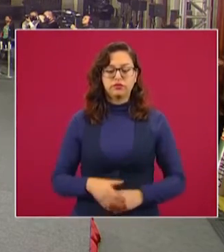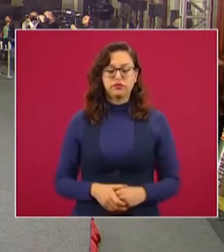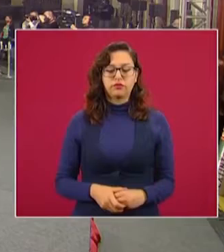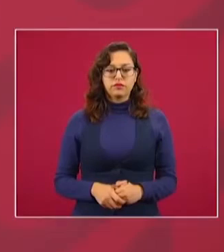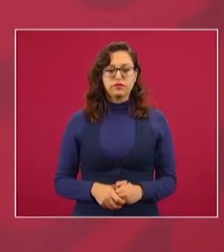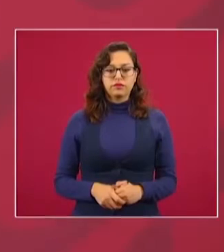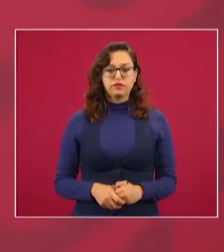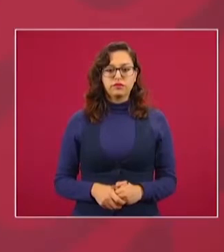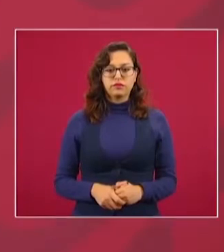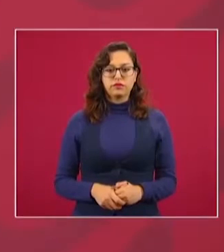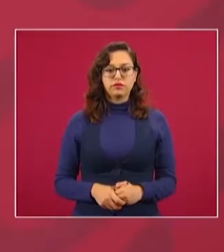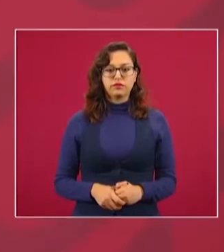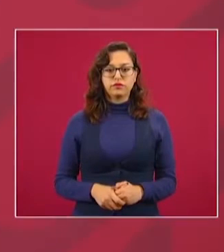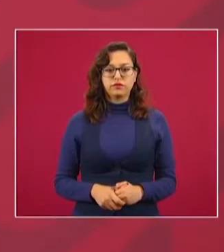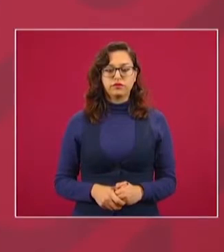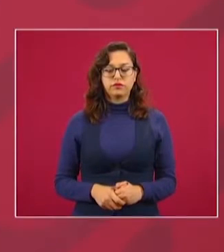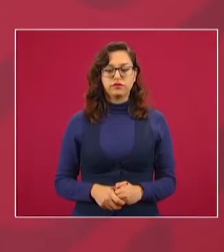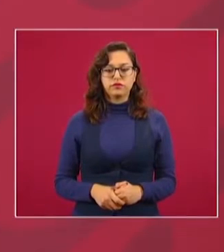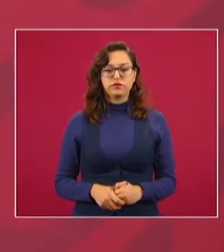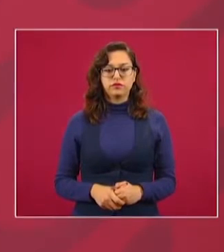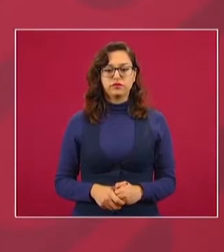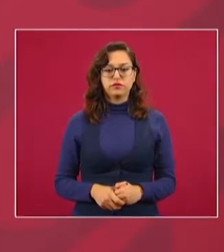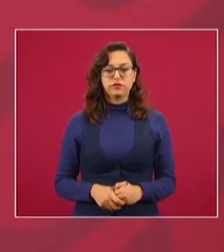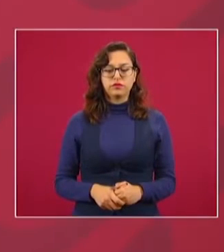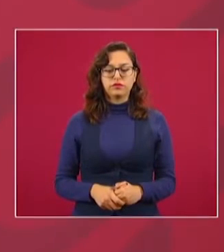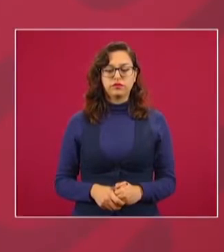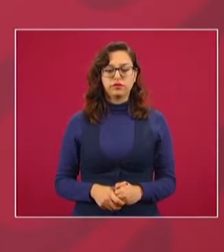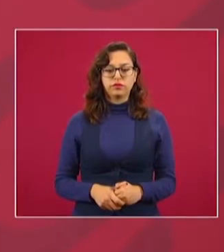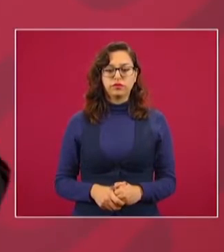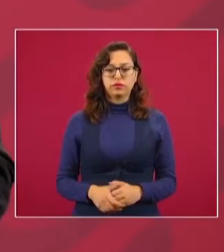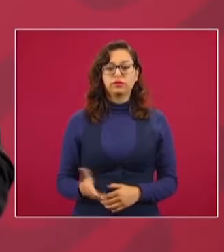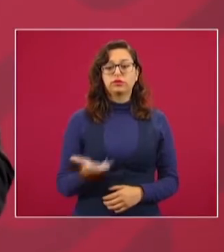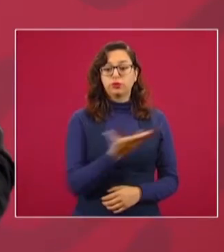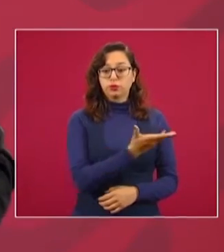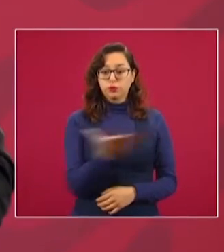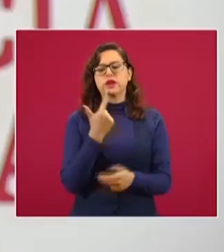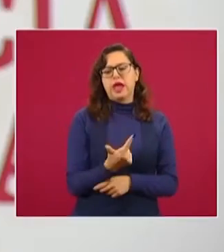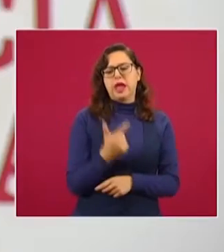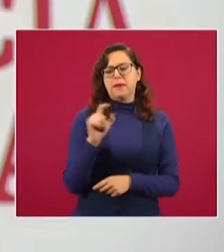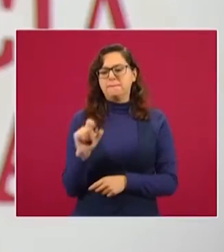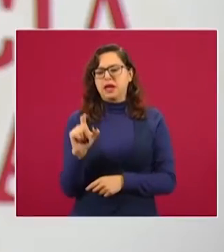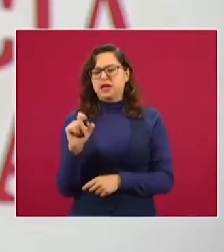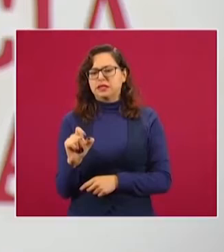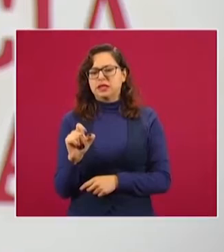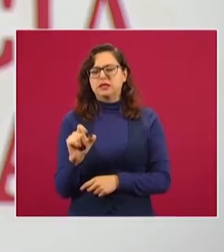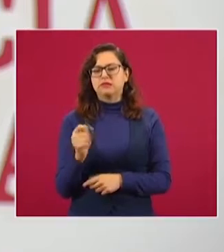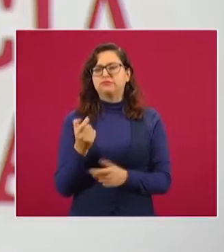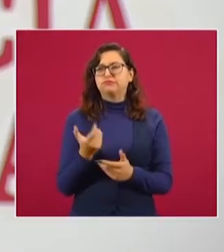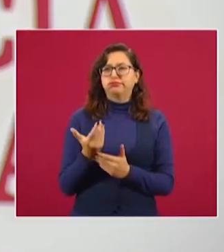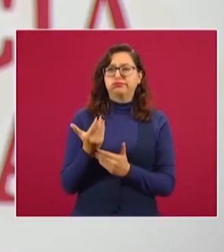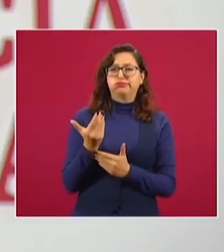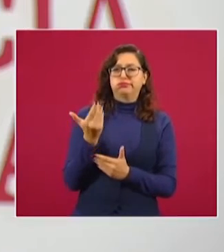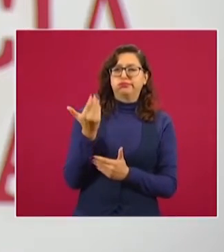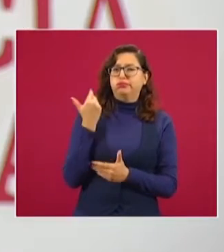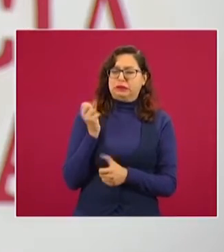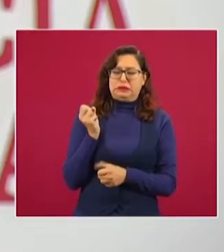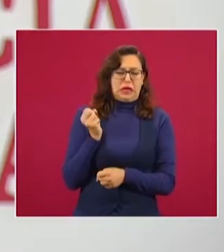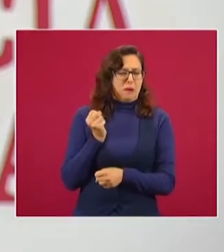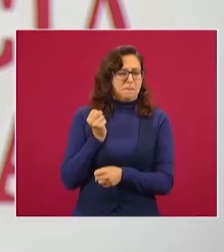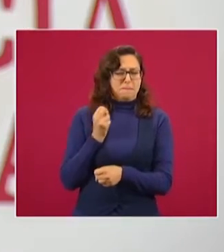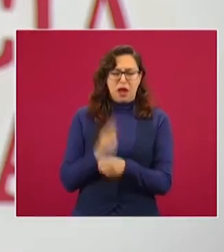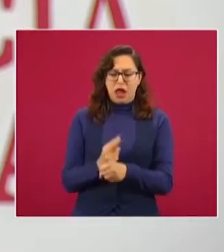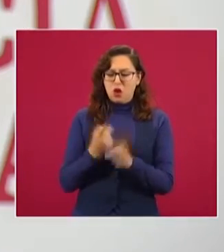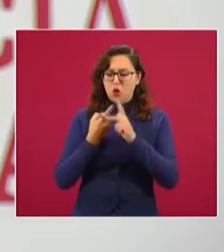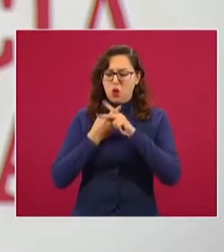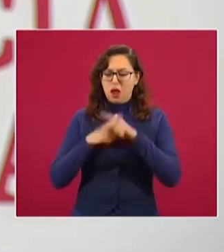organización mundial de la salud por el que méxico pagó 160 millones de dólares como anticipo para la adquisición de los primeros lotes